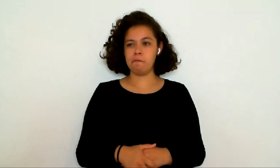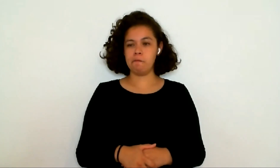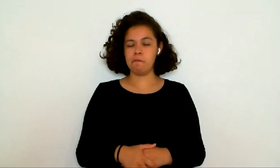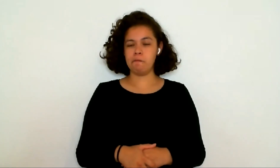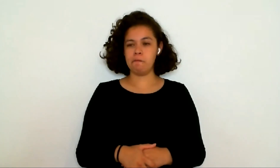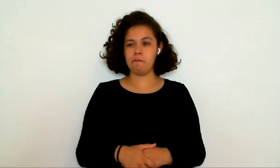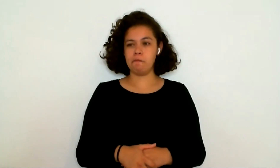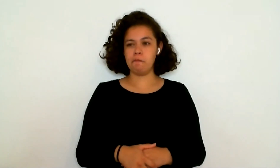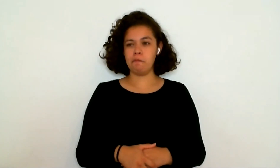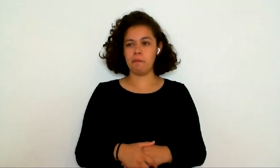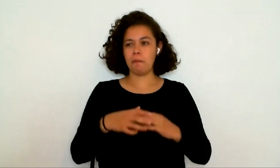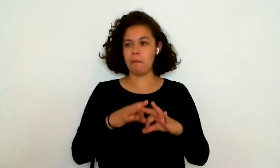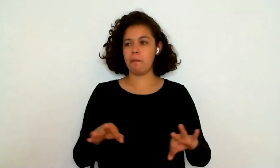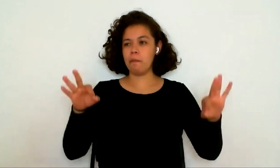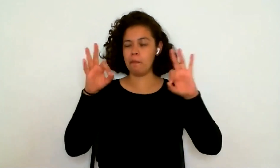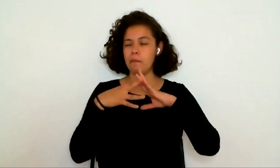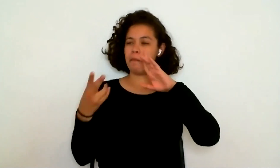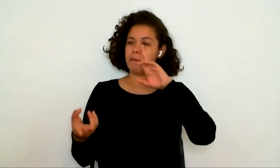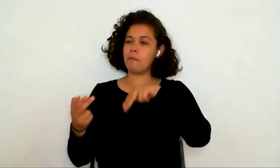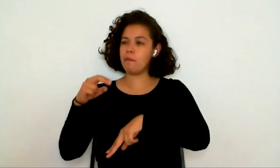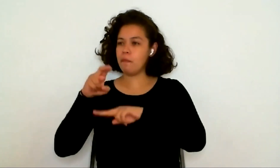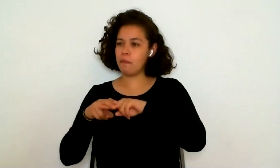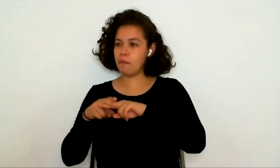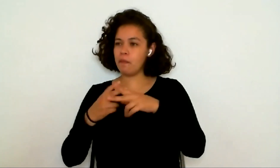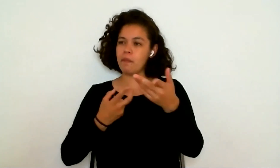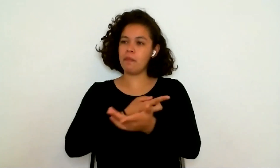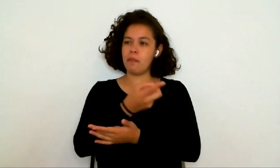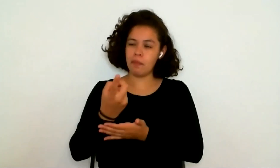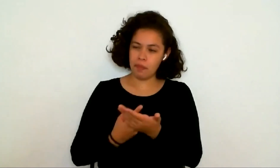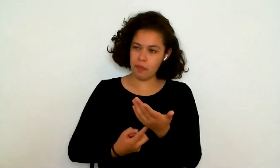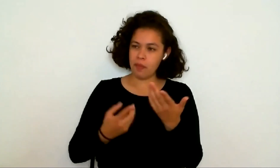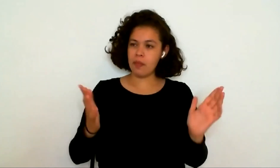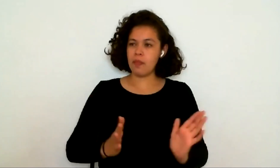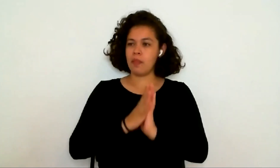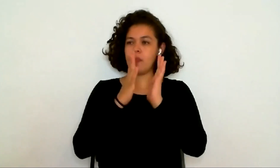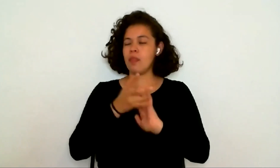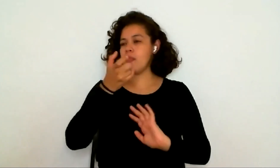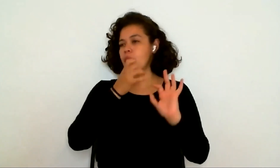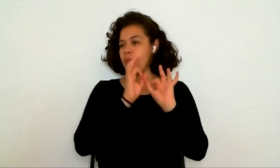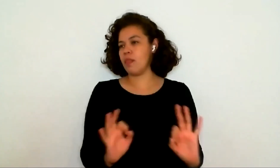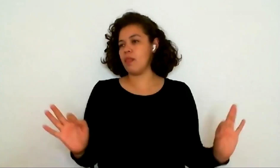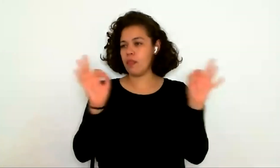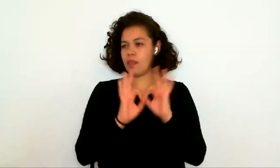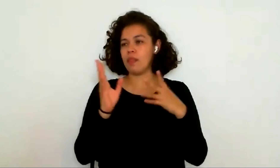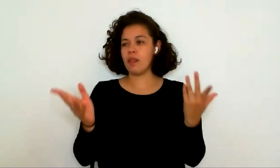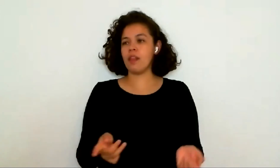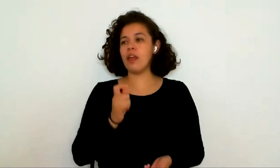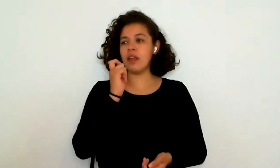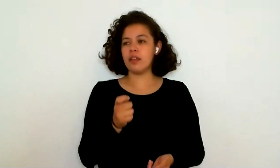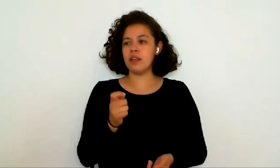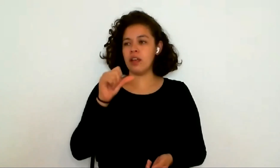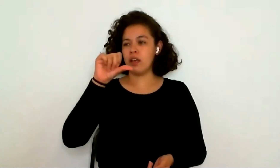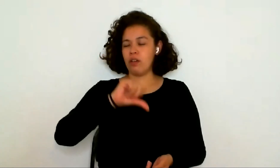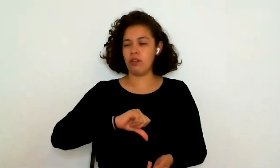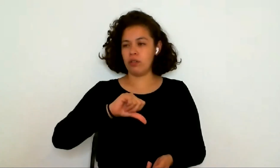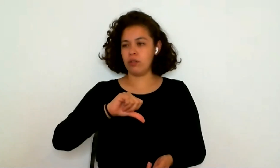sentarnos y diseñar la intervención es fundamental. Es decir, a partir de que hoy ya